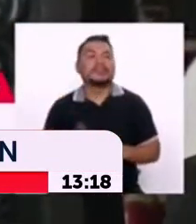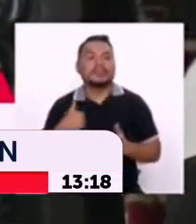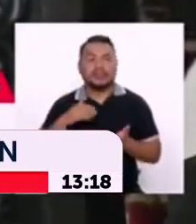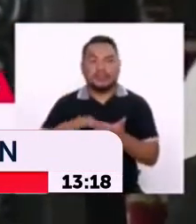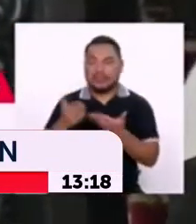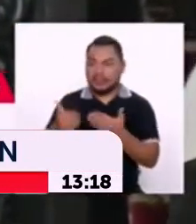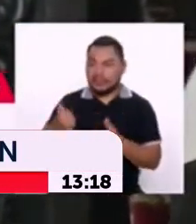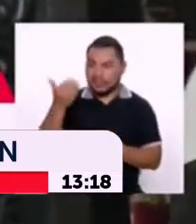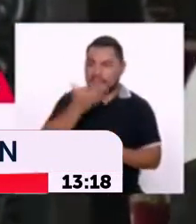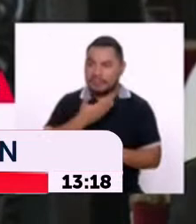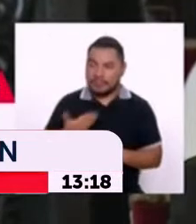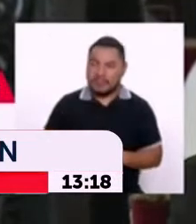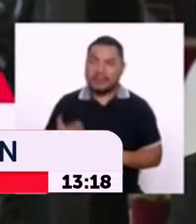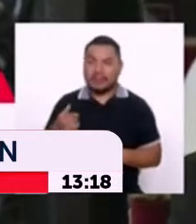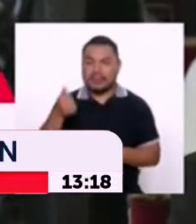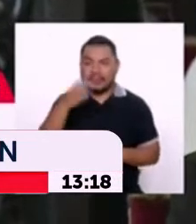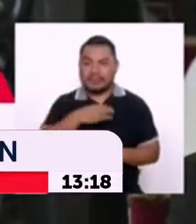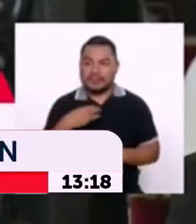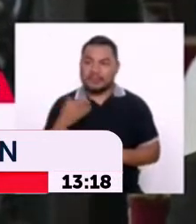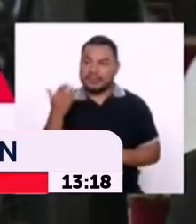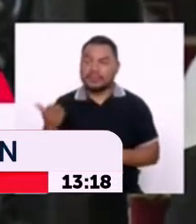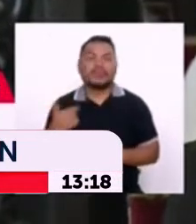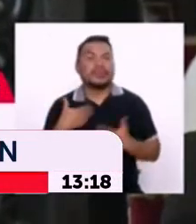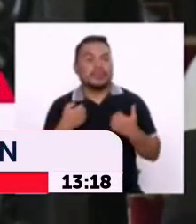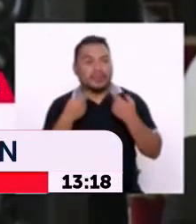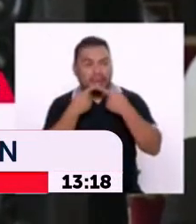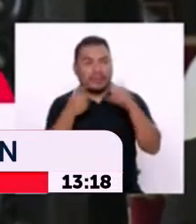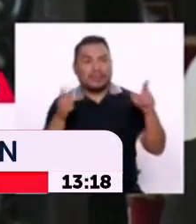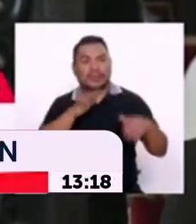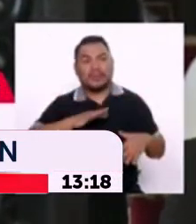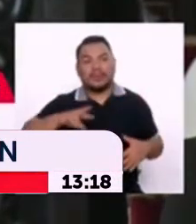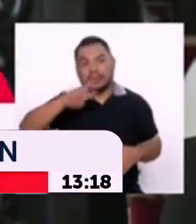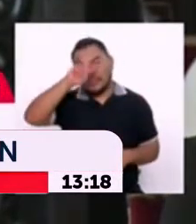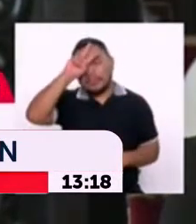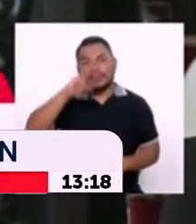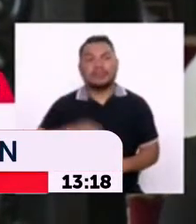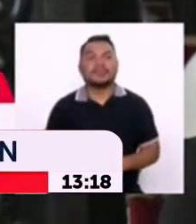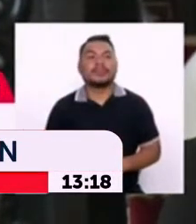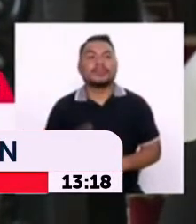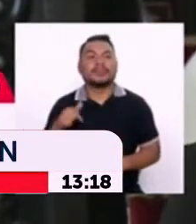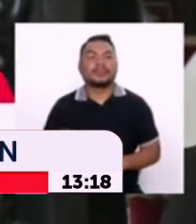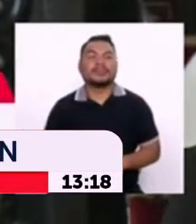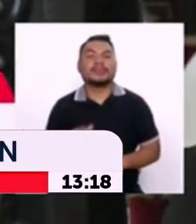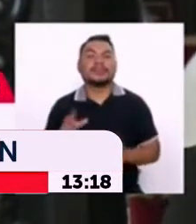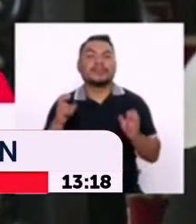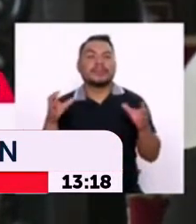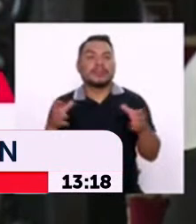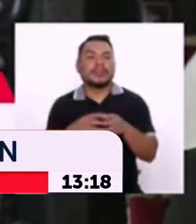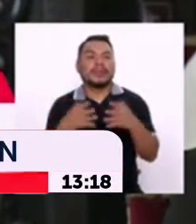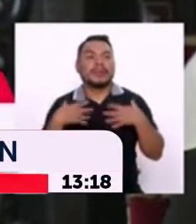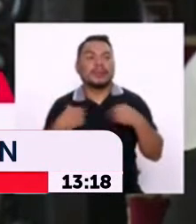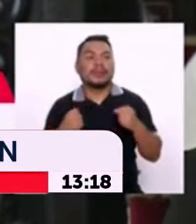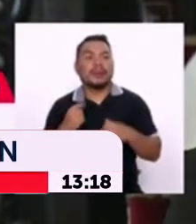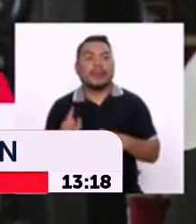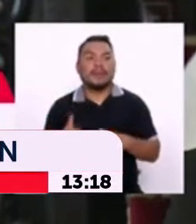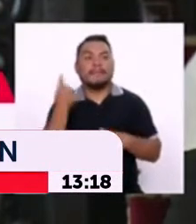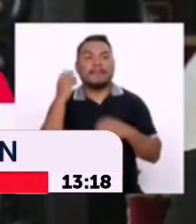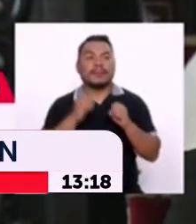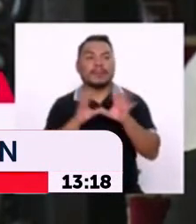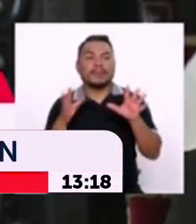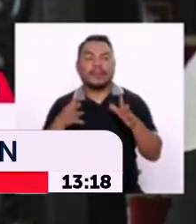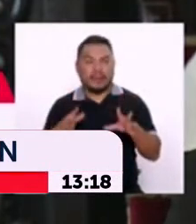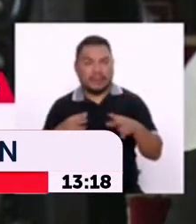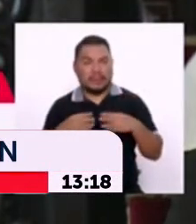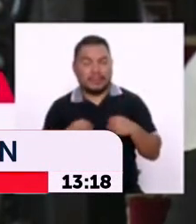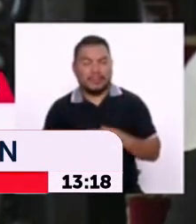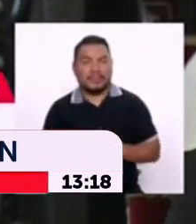con el permiso de la señora presidenta y del señor premier, dirigirme al país entero. El sector salud, desde el primer día que